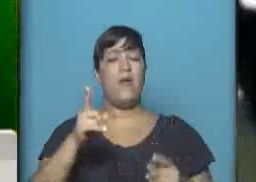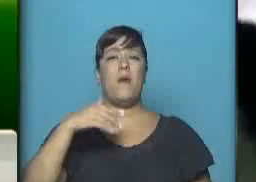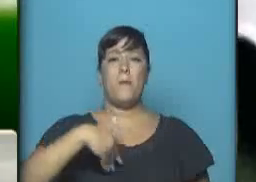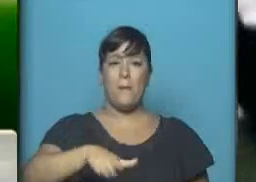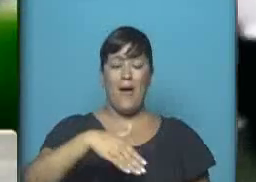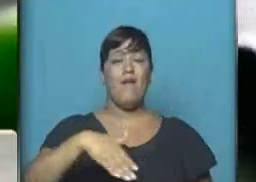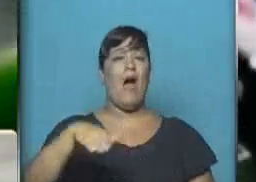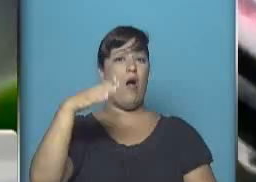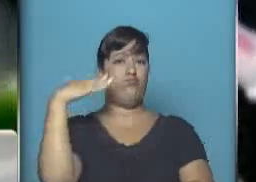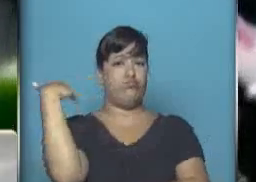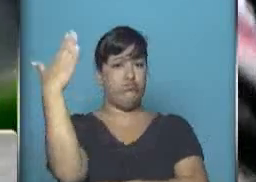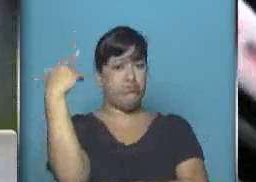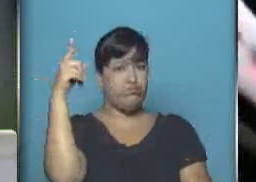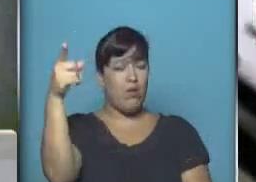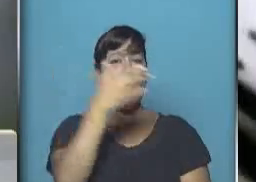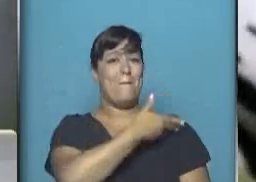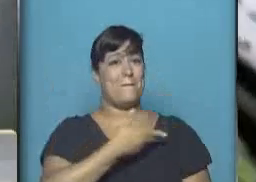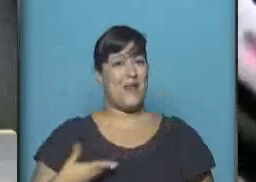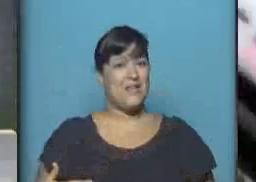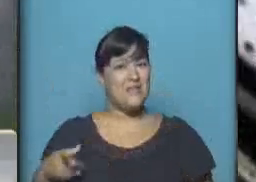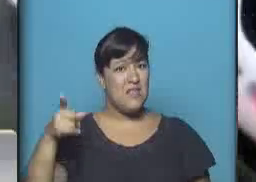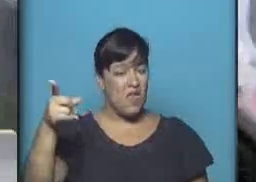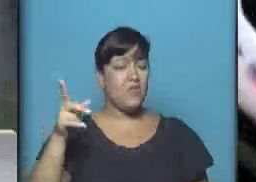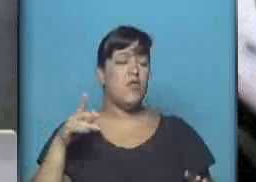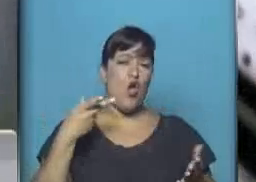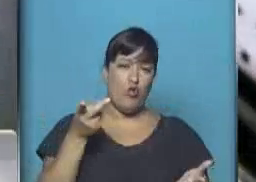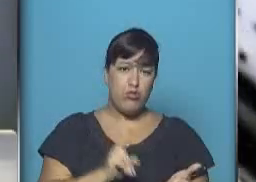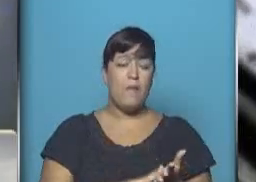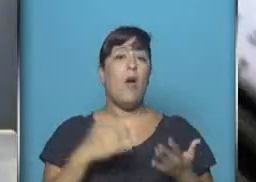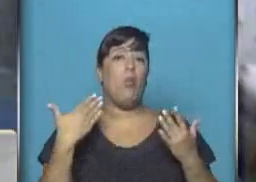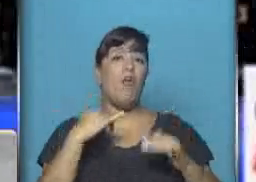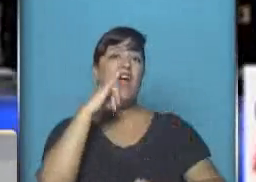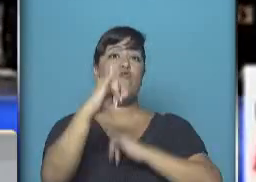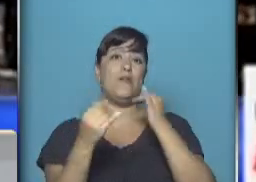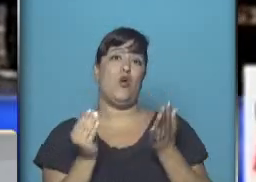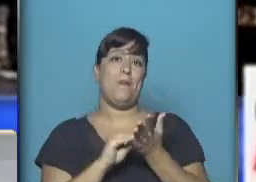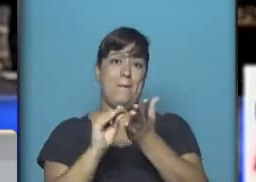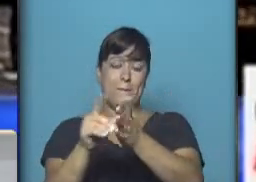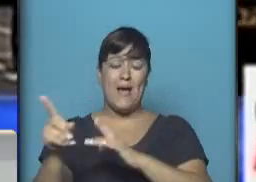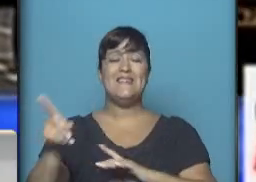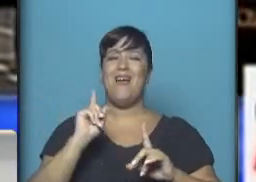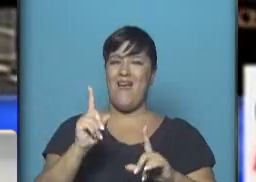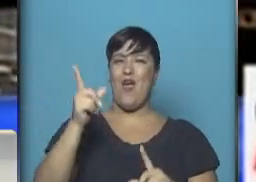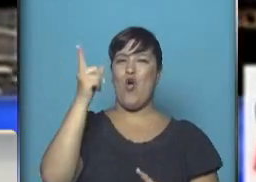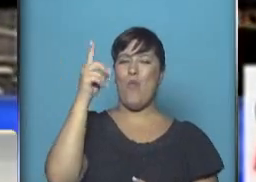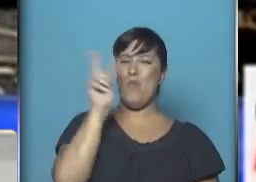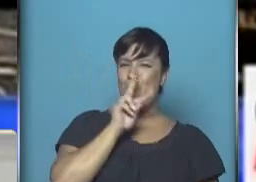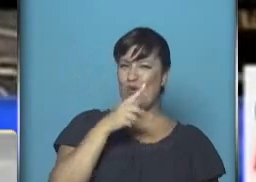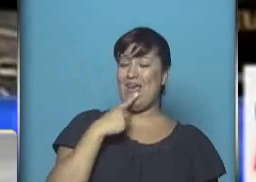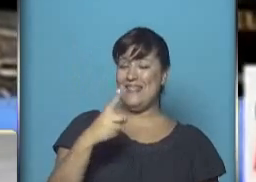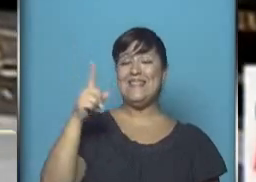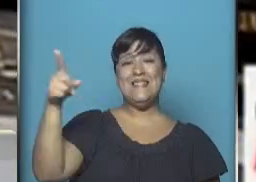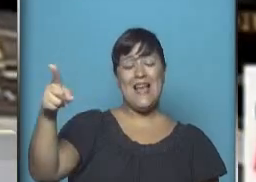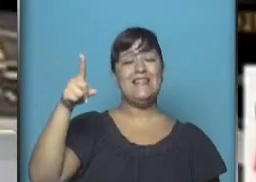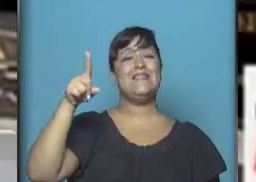el inicio del presidente que tal vez pueda aportar más datos. Recordemos, estamos en comunicación con Lourdes García, ella es